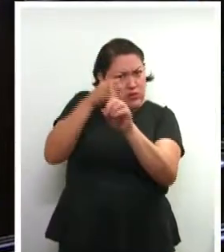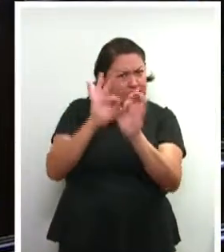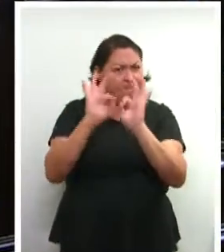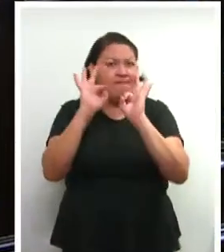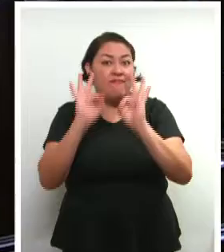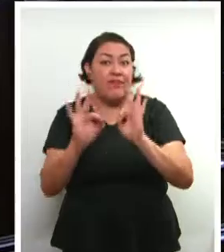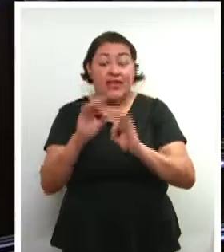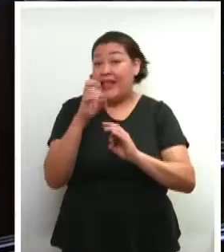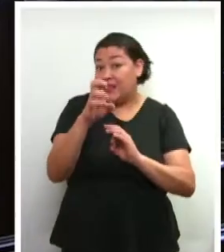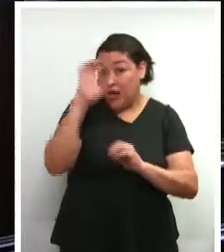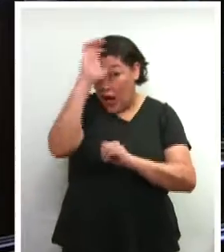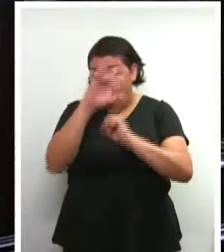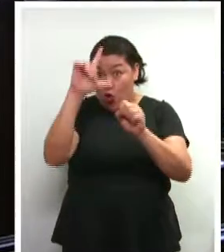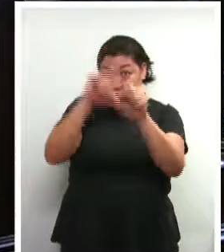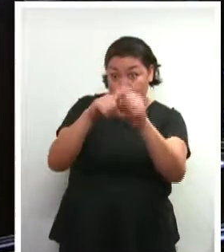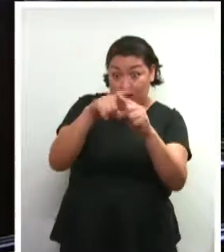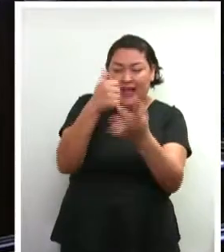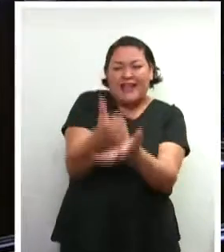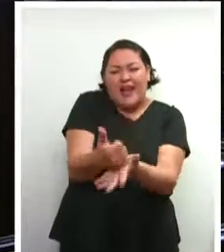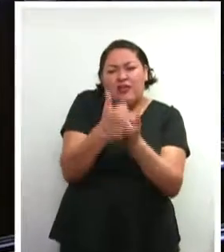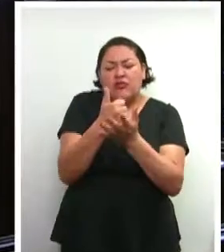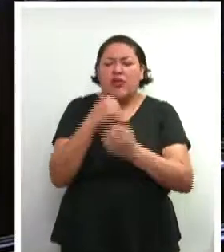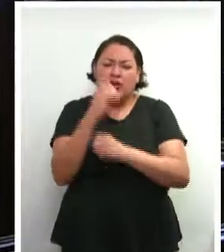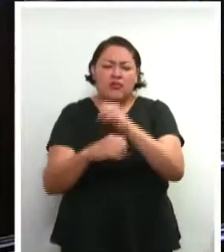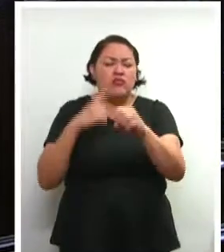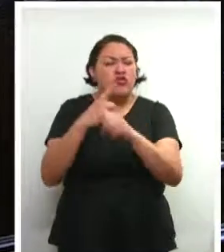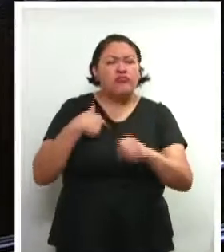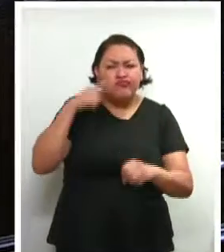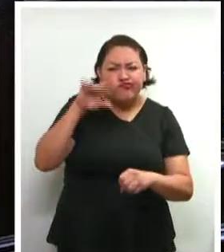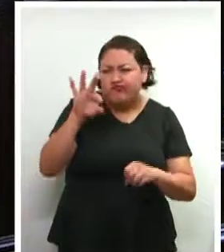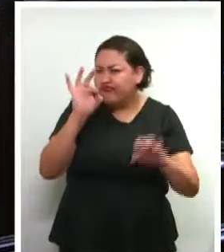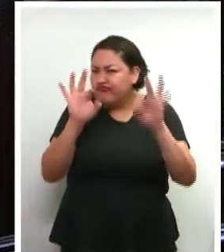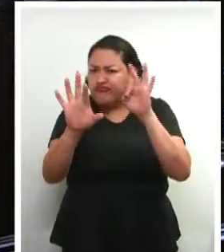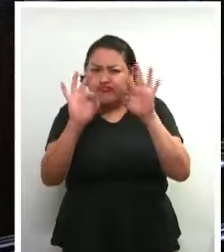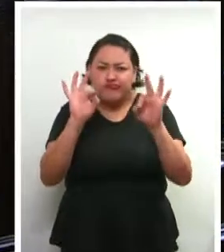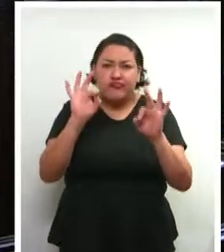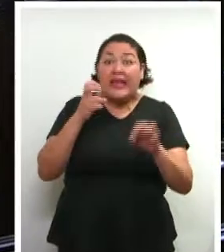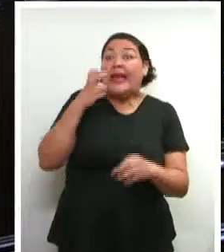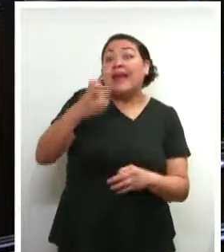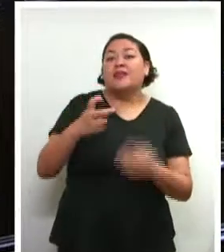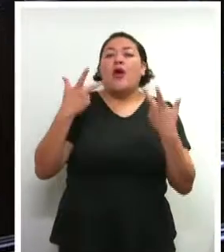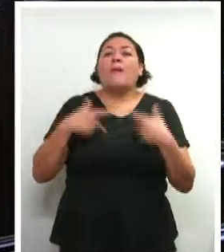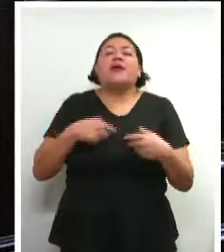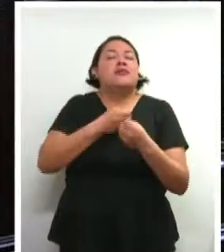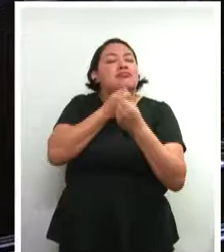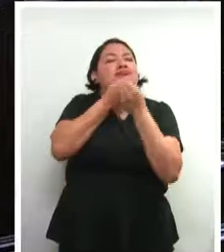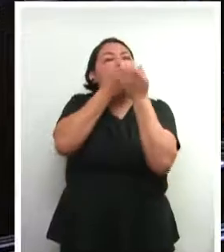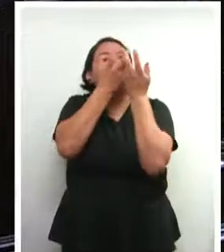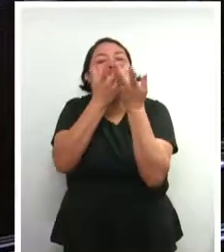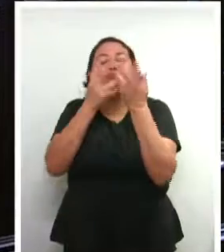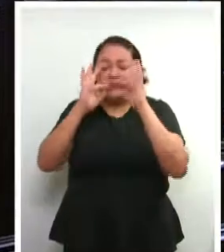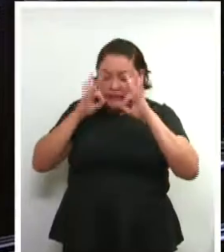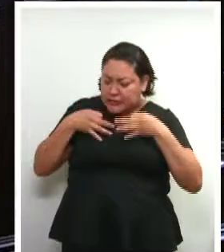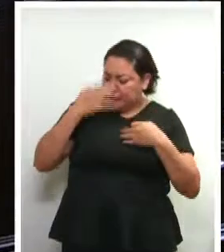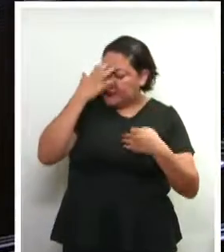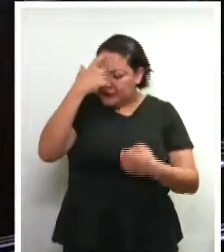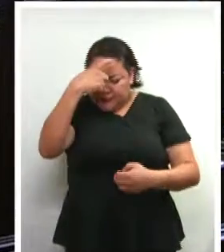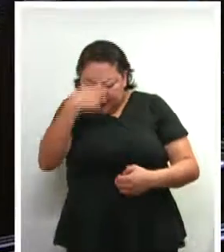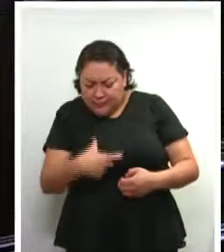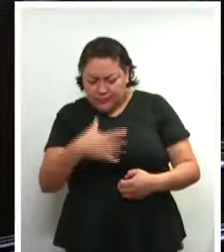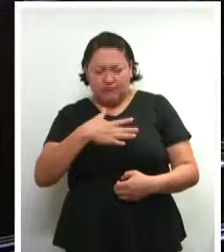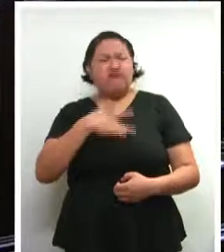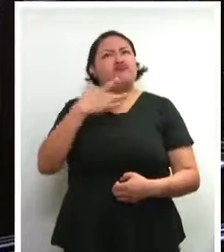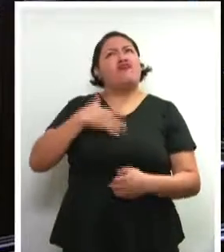través de ella discernimos los valores y efectuamos opciones. A través de ella, el hombre se expresa, toma conciencia de sí mismo, se reconoce como un